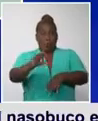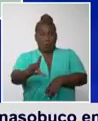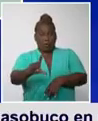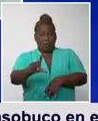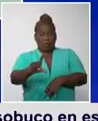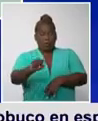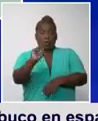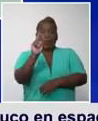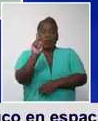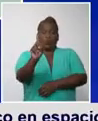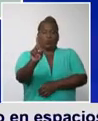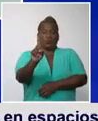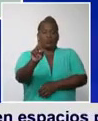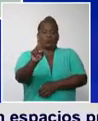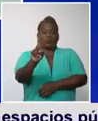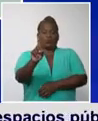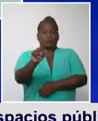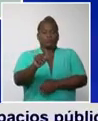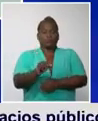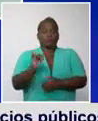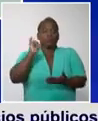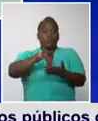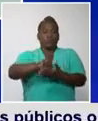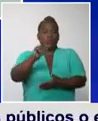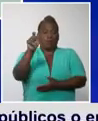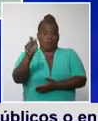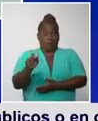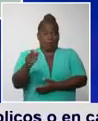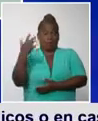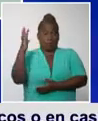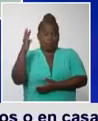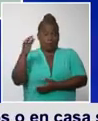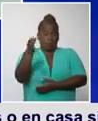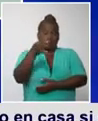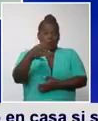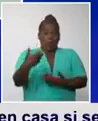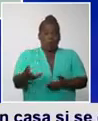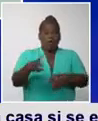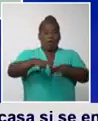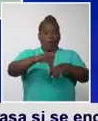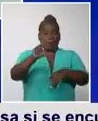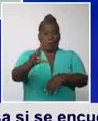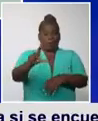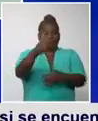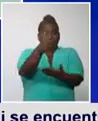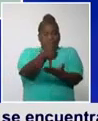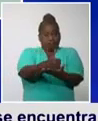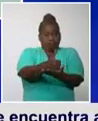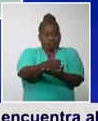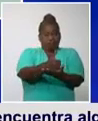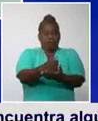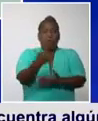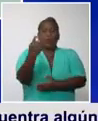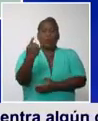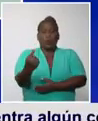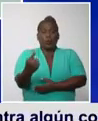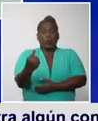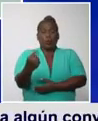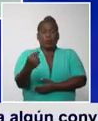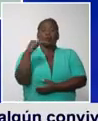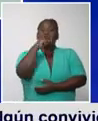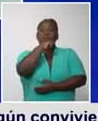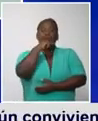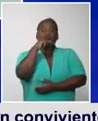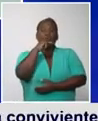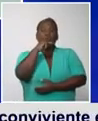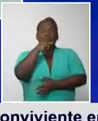diagnostica un paciente importado del municipio de Holguín, un viajero cubano procedente de Rusia.